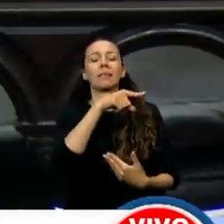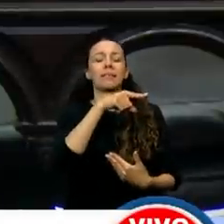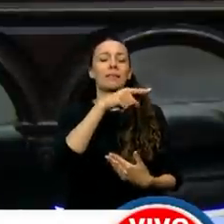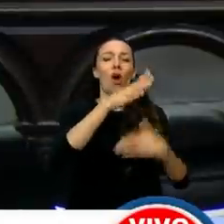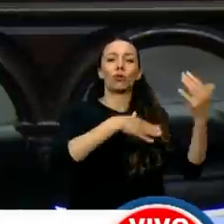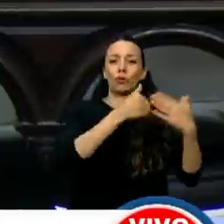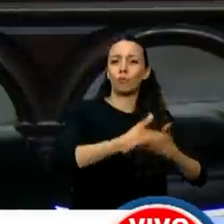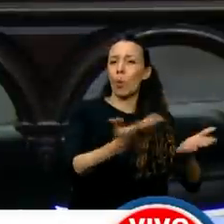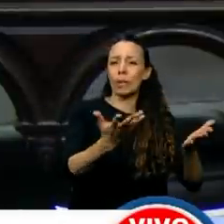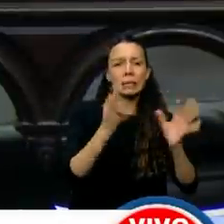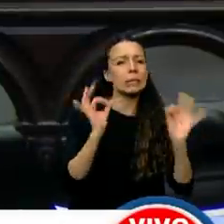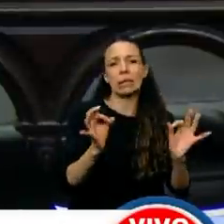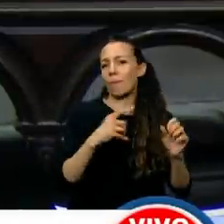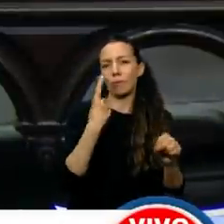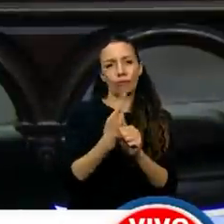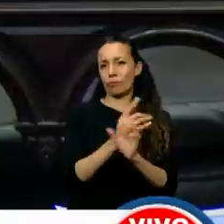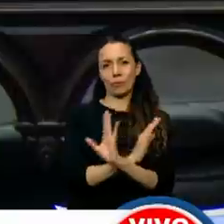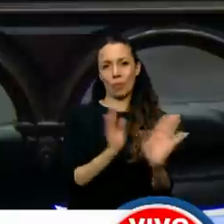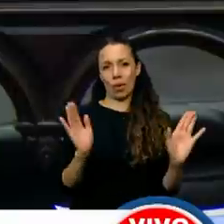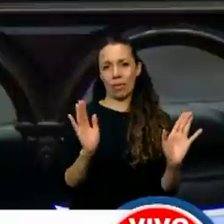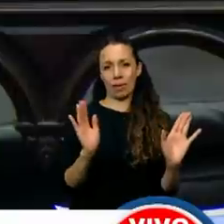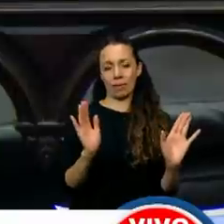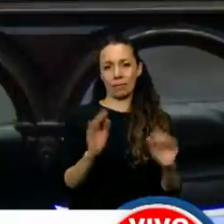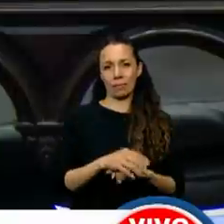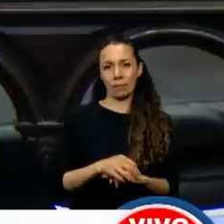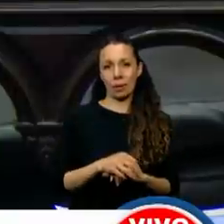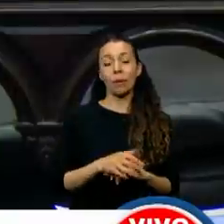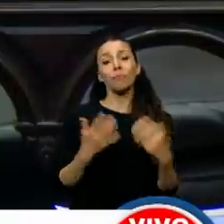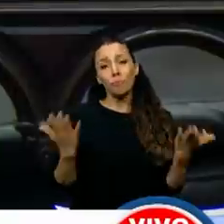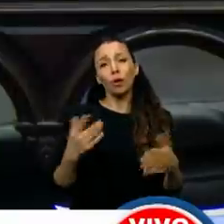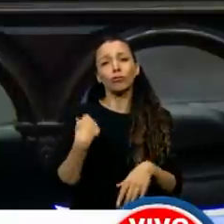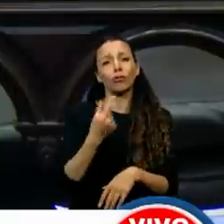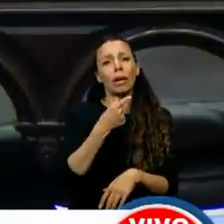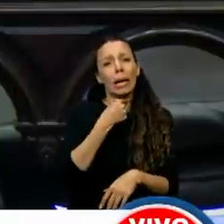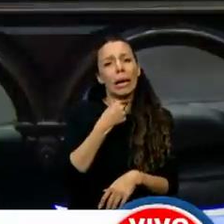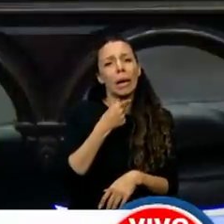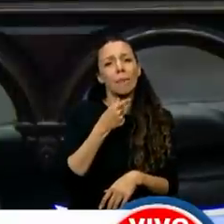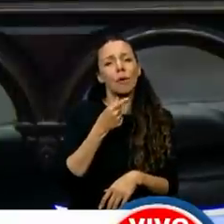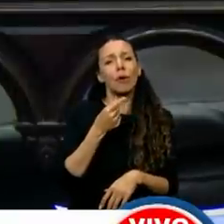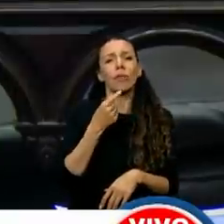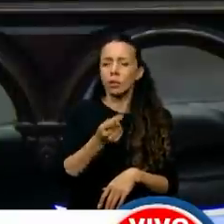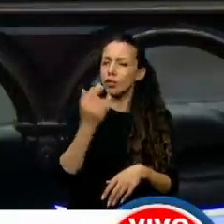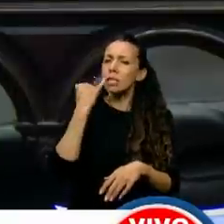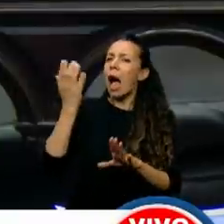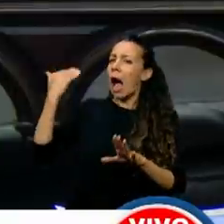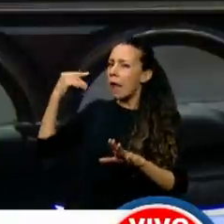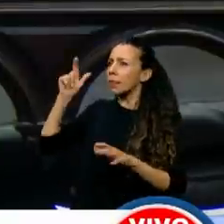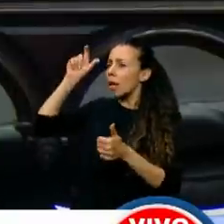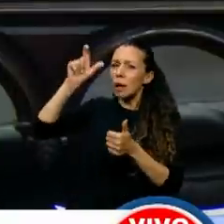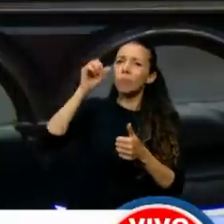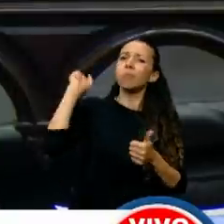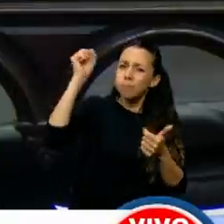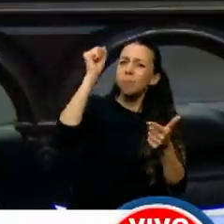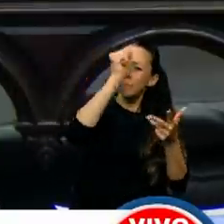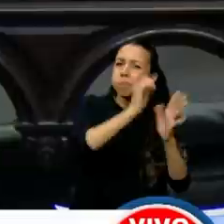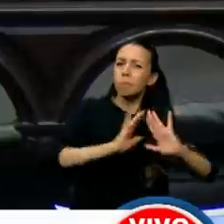es necesario mucho más que eso por eso señor presidente creo que efectivamente como ya se dijo estamos